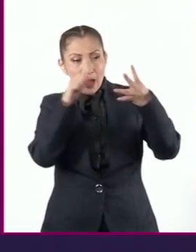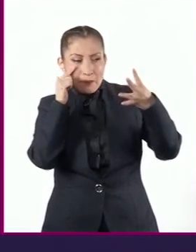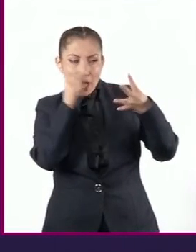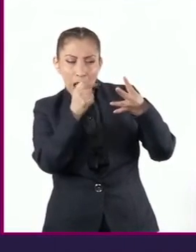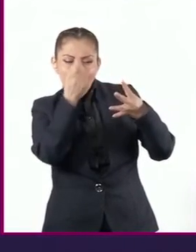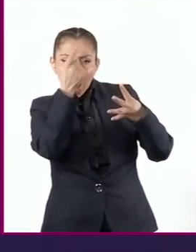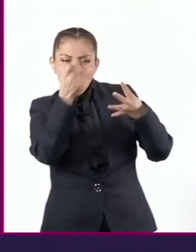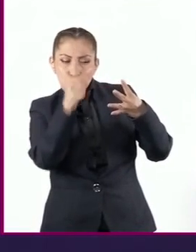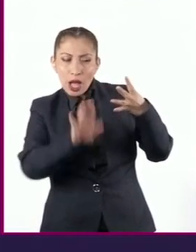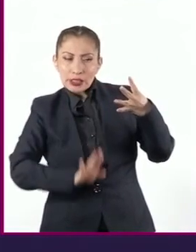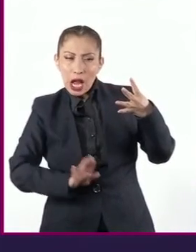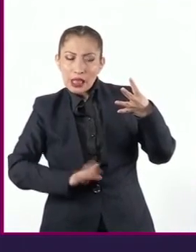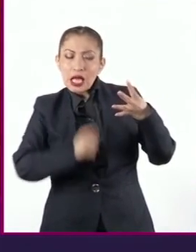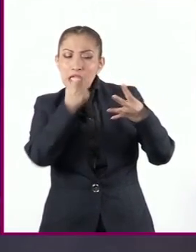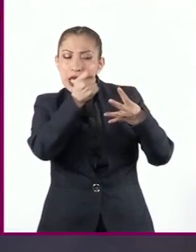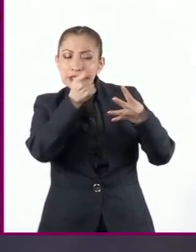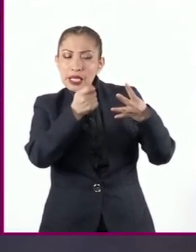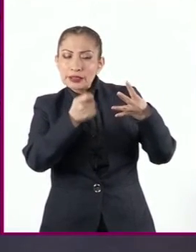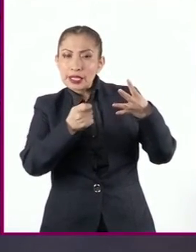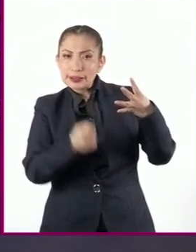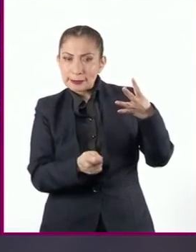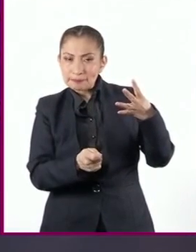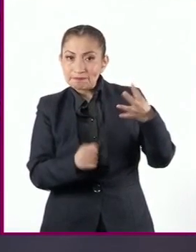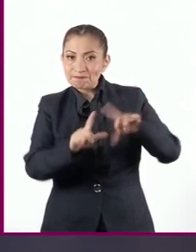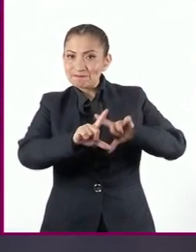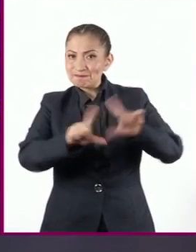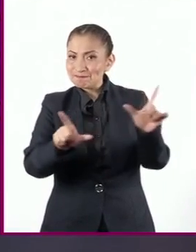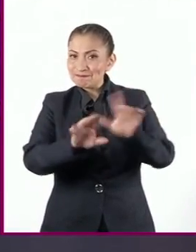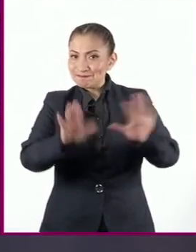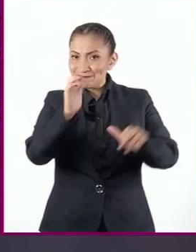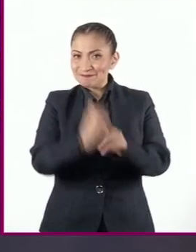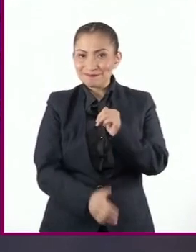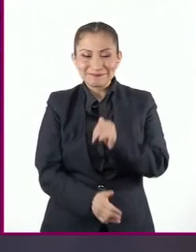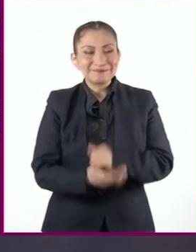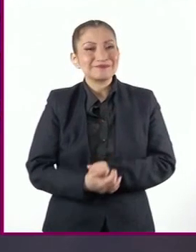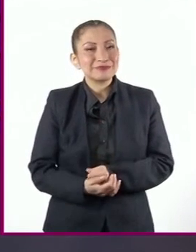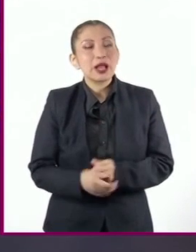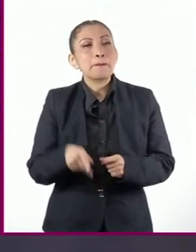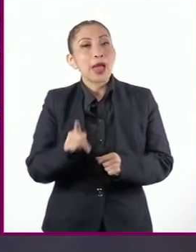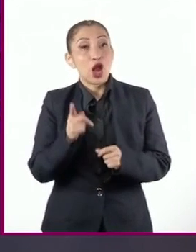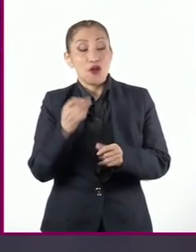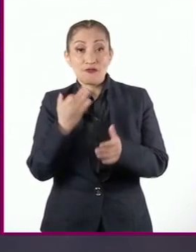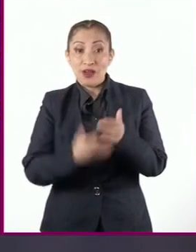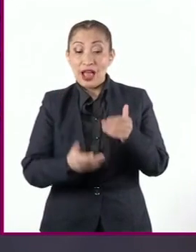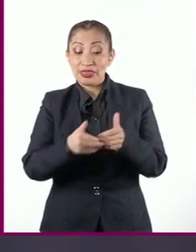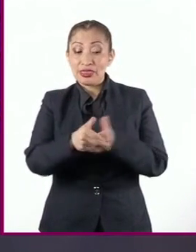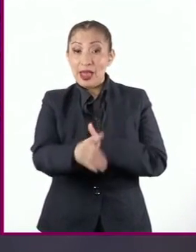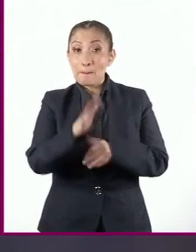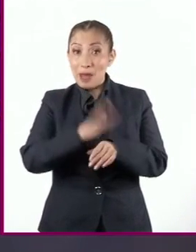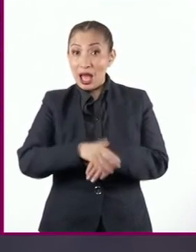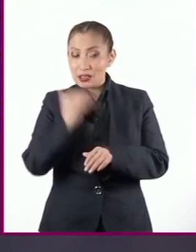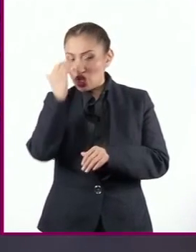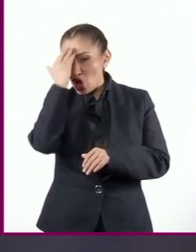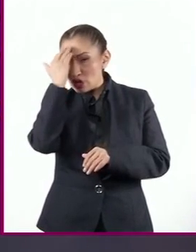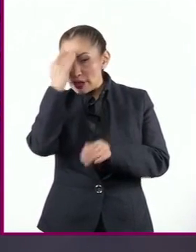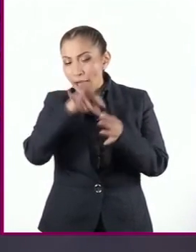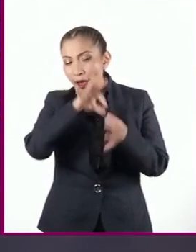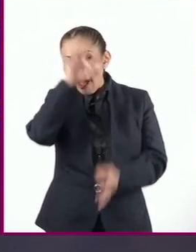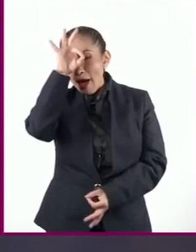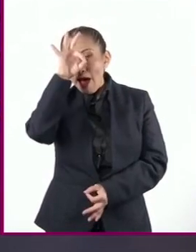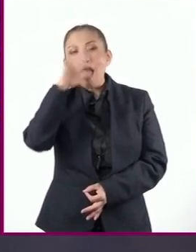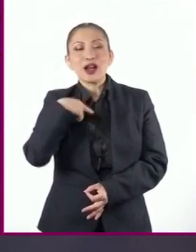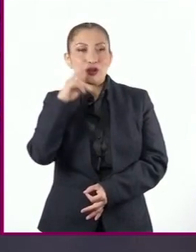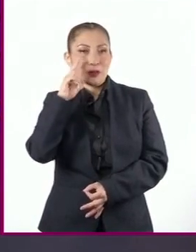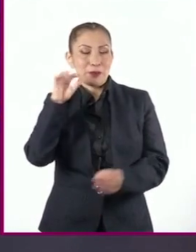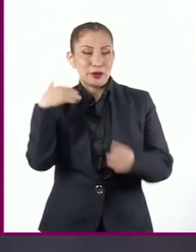identificar algunas de sus características. ¡Listo! Terminamos, pero aún nos queda mucho por explorar y descubrir. Así